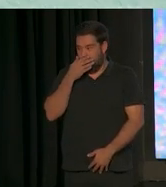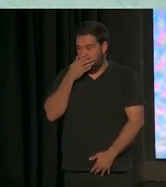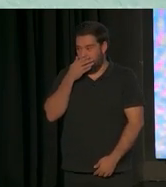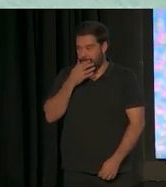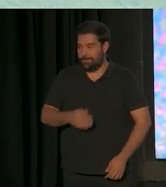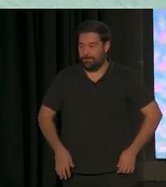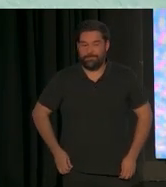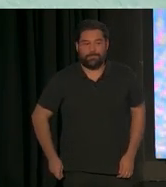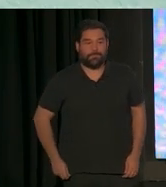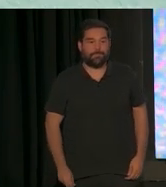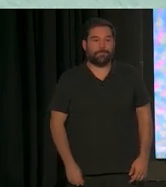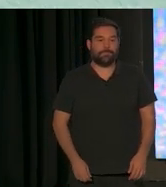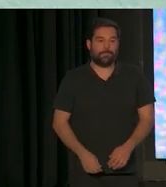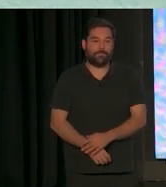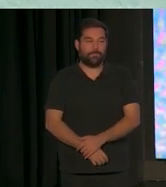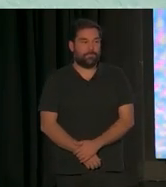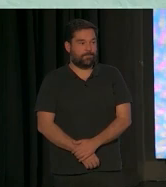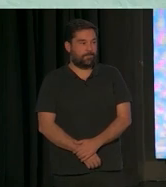Hola.